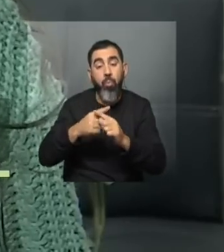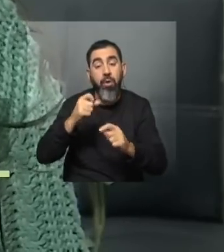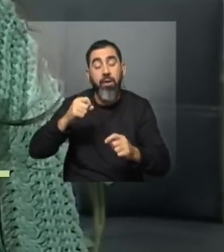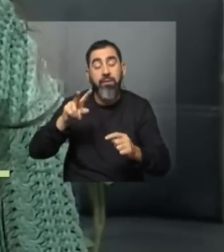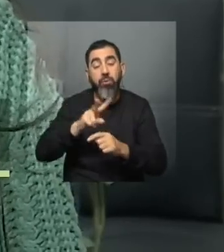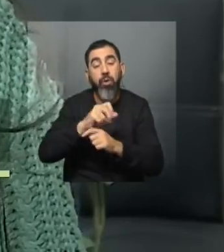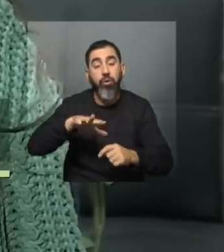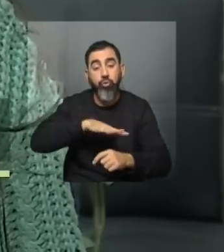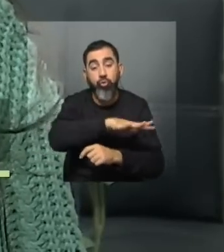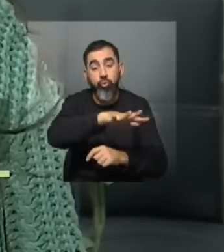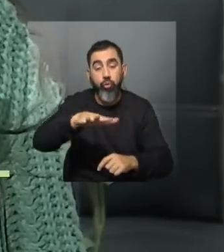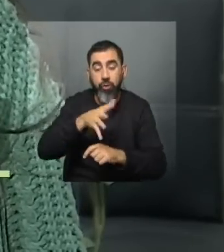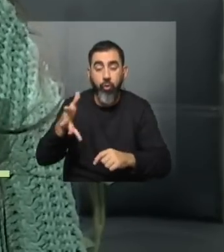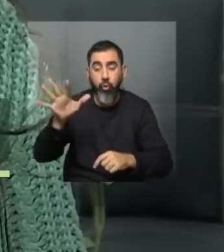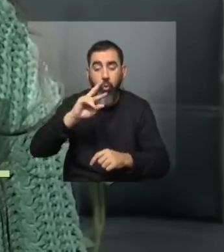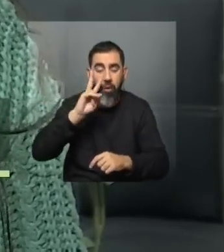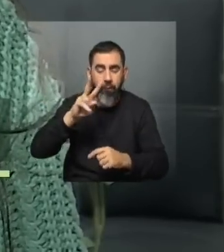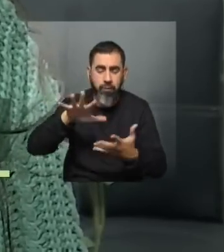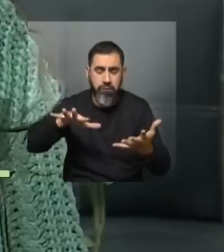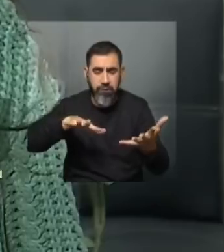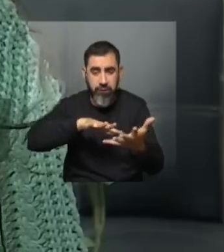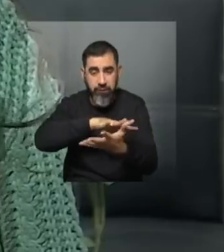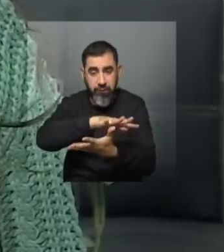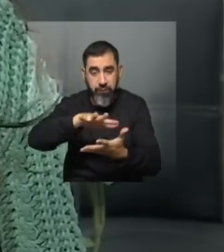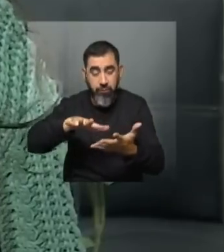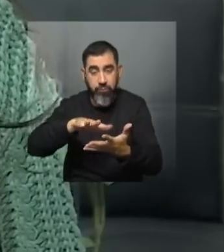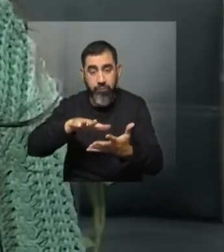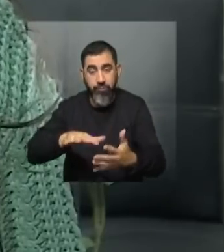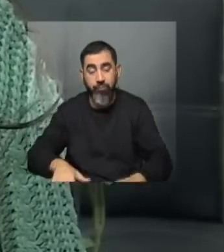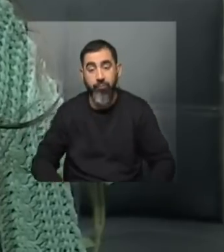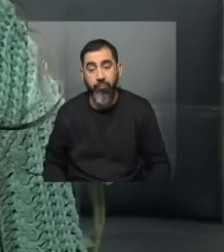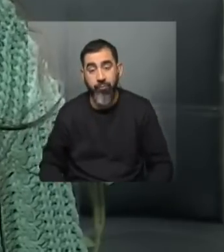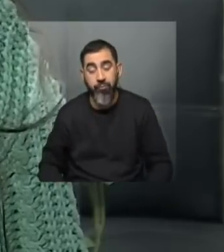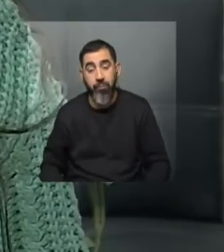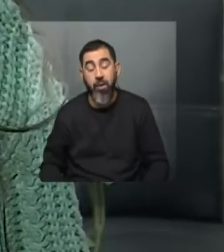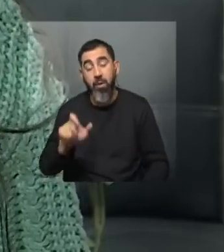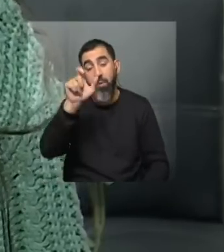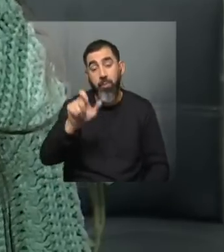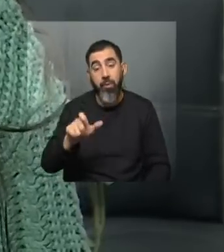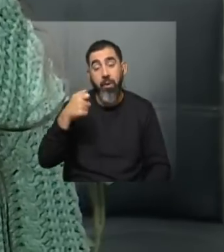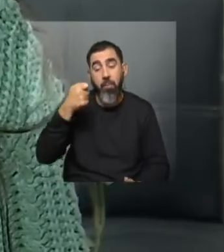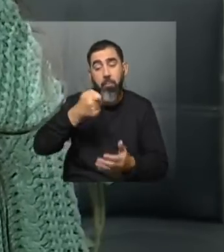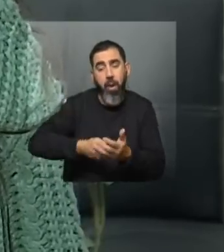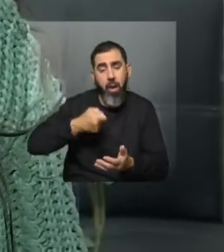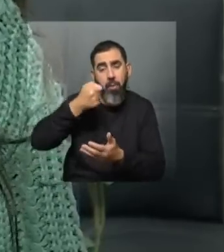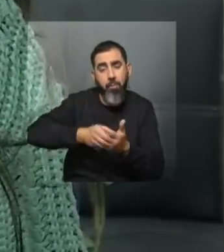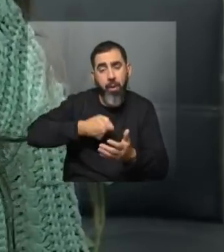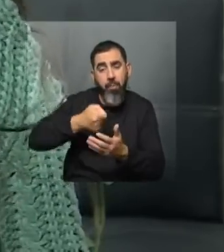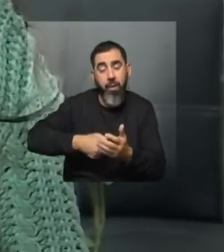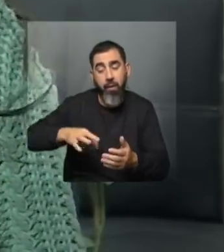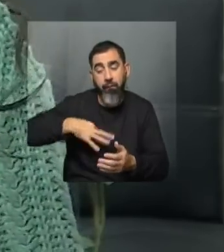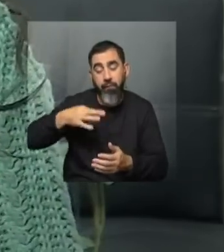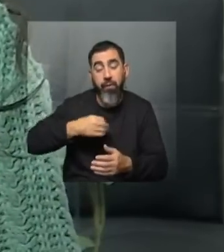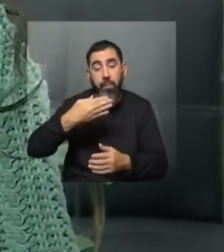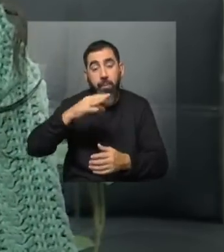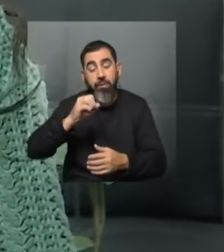social y vemos todos los días casos donde la persona va y pagó toda su vida lo mismo al BPS